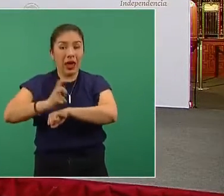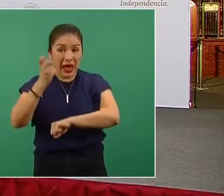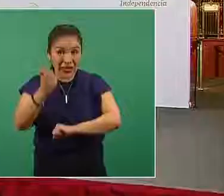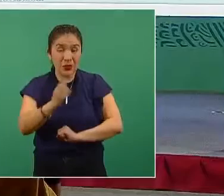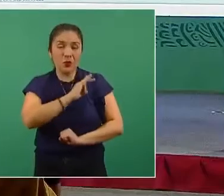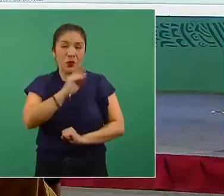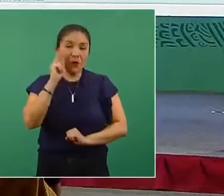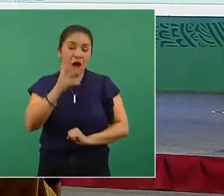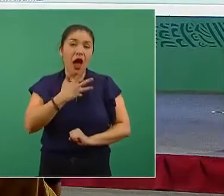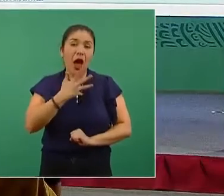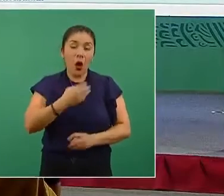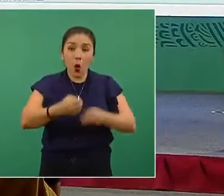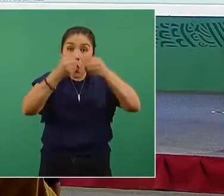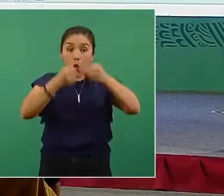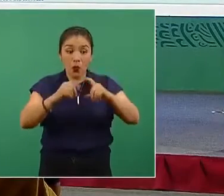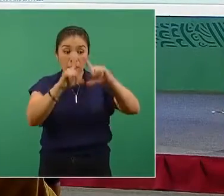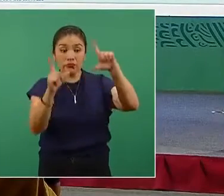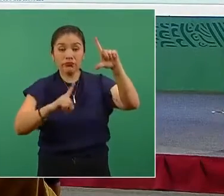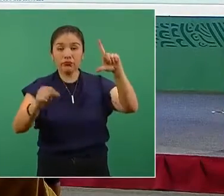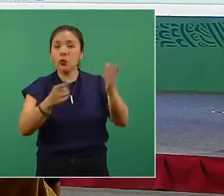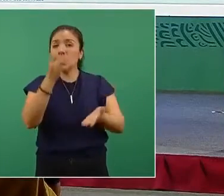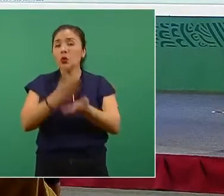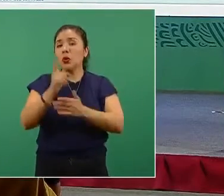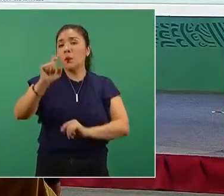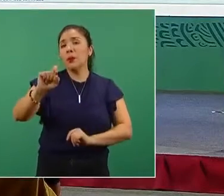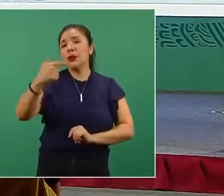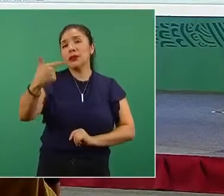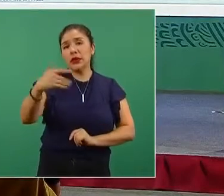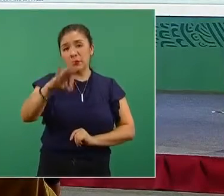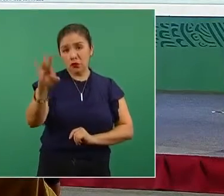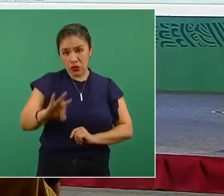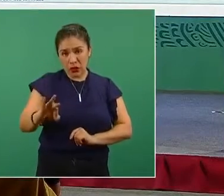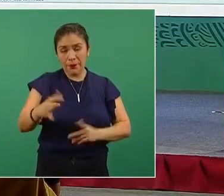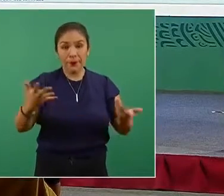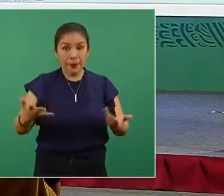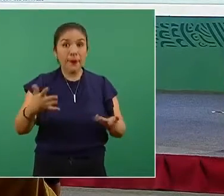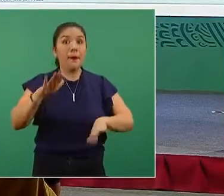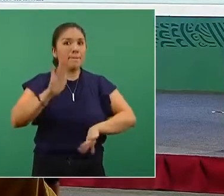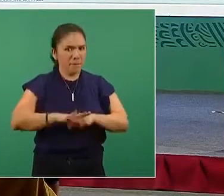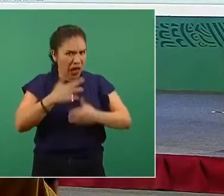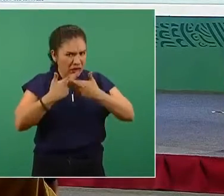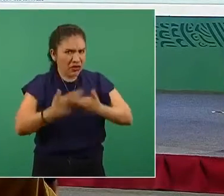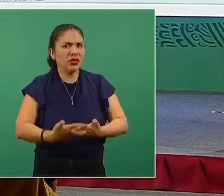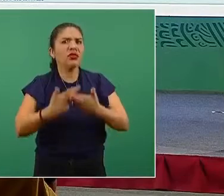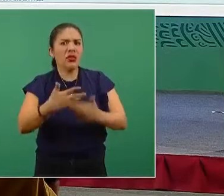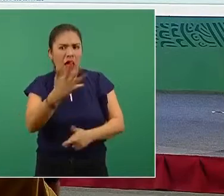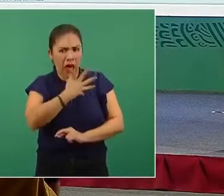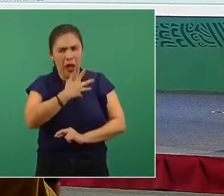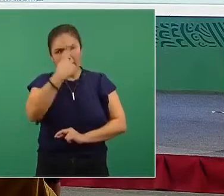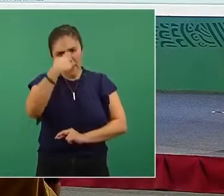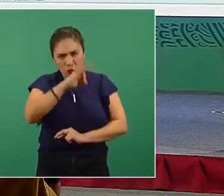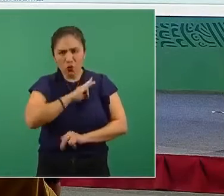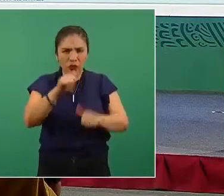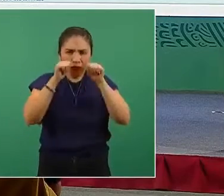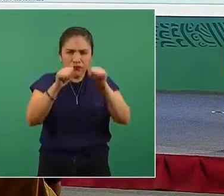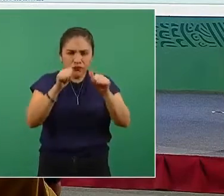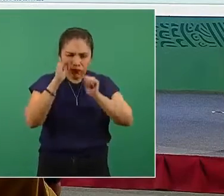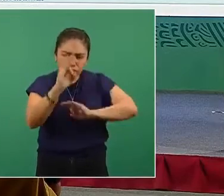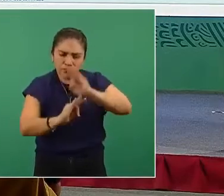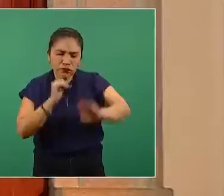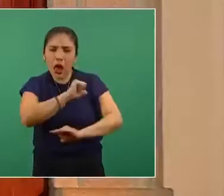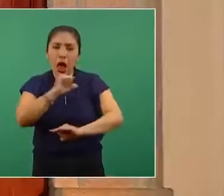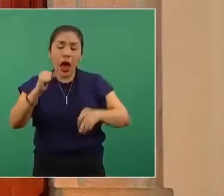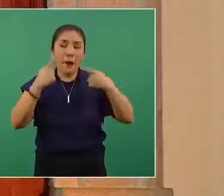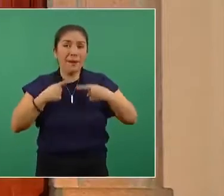pues una ocupación nacional de solo el 27%. Por lo tanto, gran disponibilidad también para dar atención a los